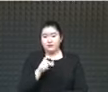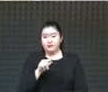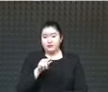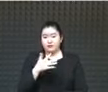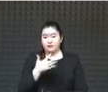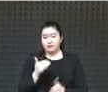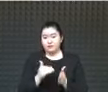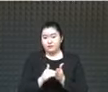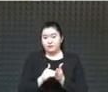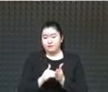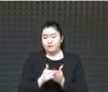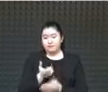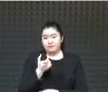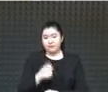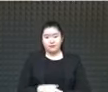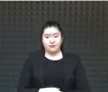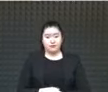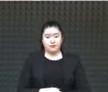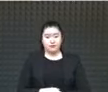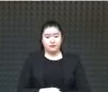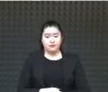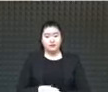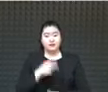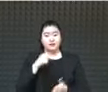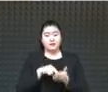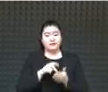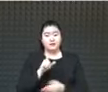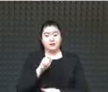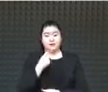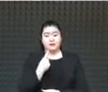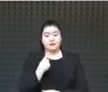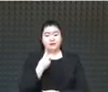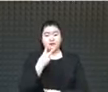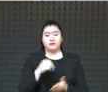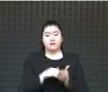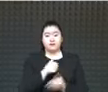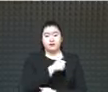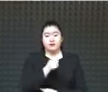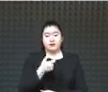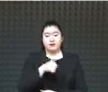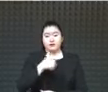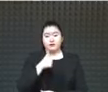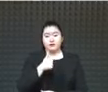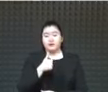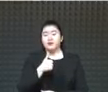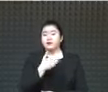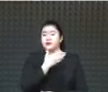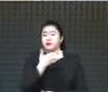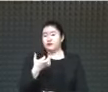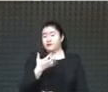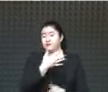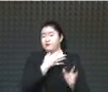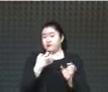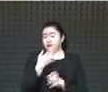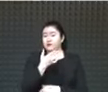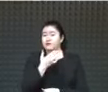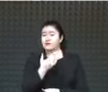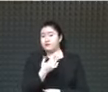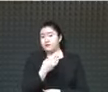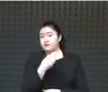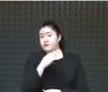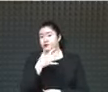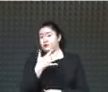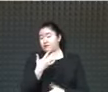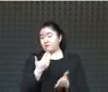el 2021, 2.611 millones 995 mil pesos. Esto nos da un total